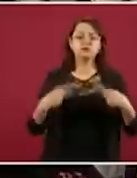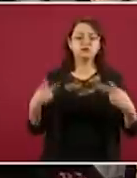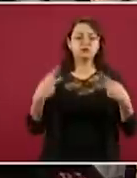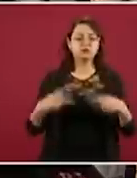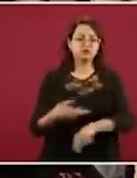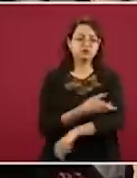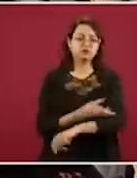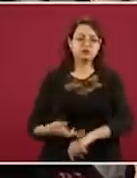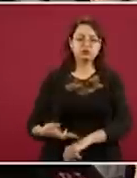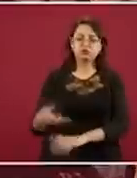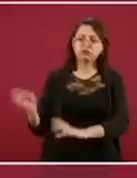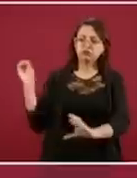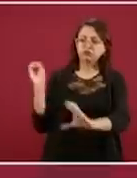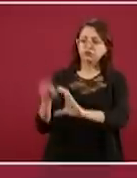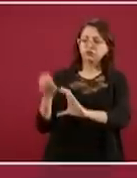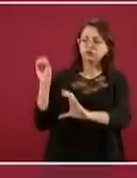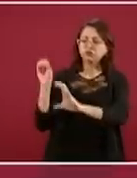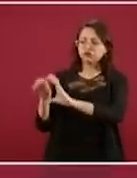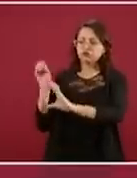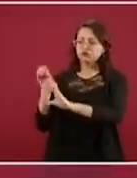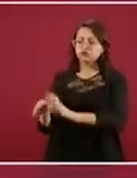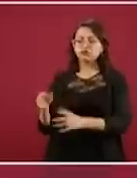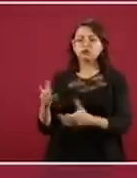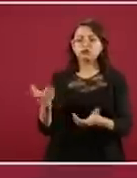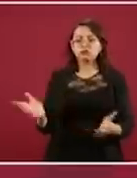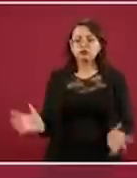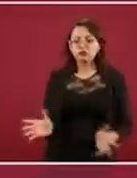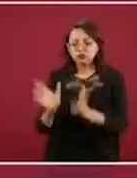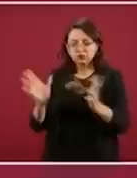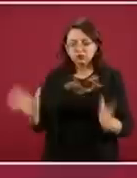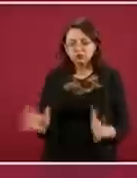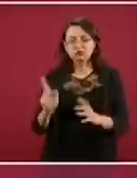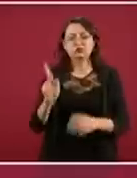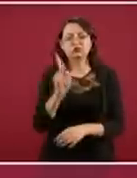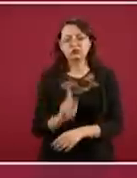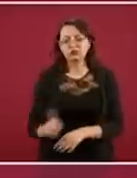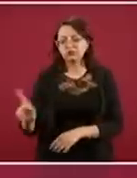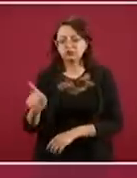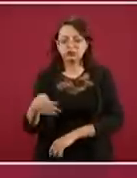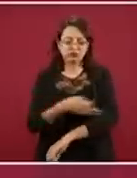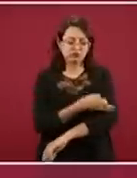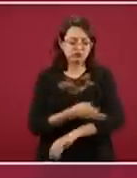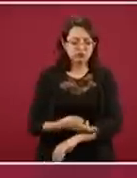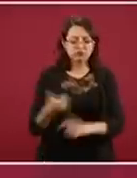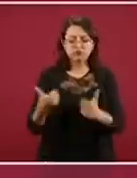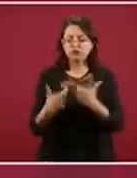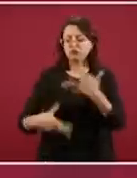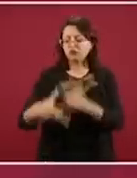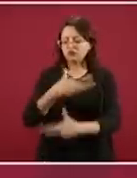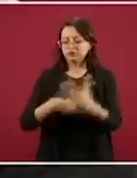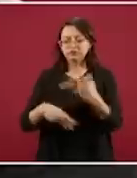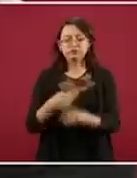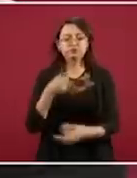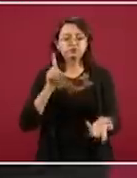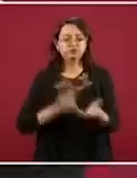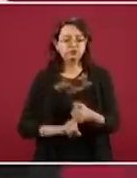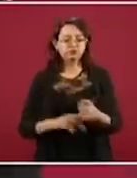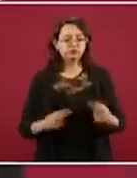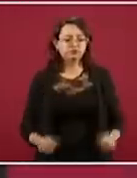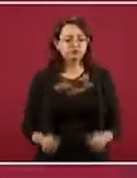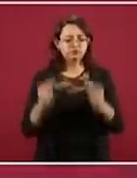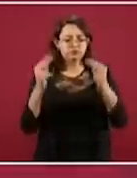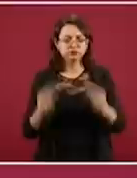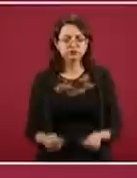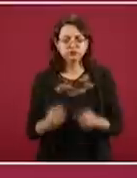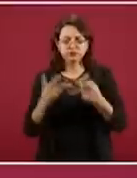Eso va a los pueblos, fortalece la economía familiar, fortalece el mercado interno,